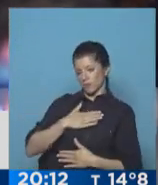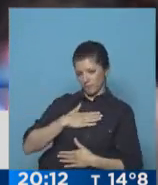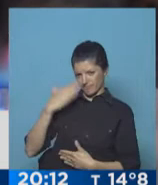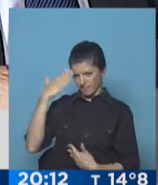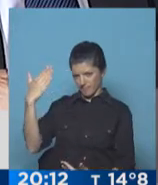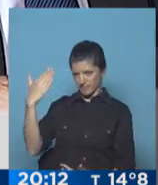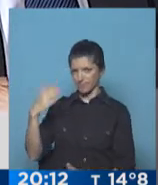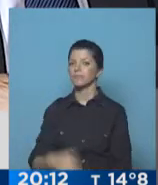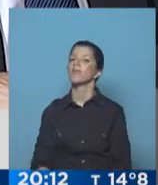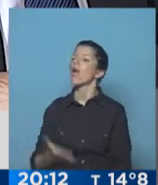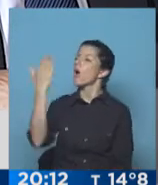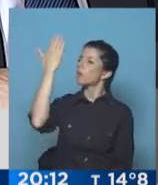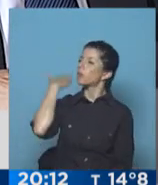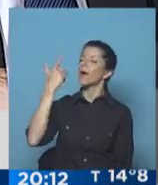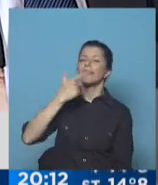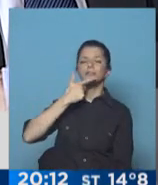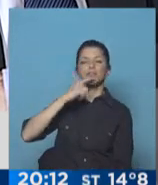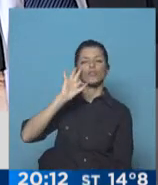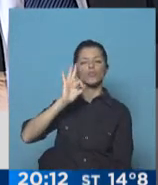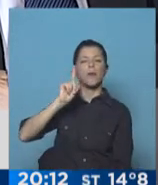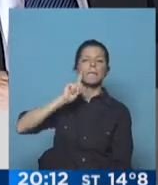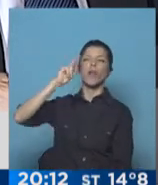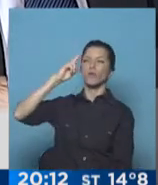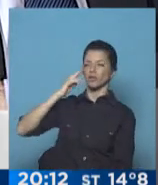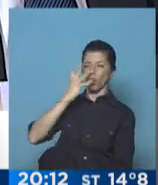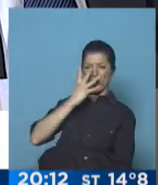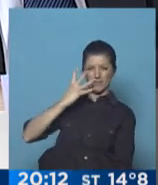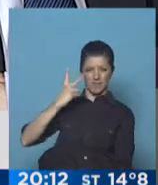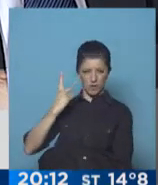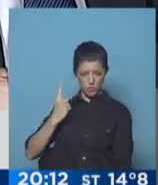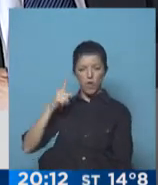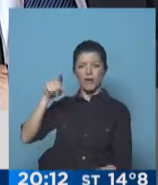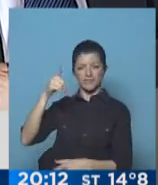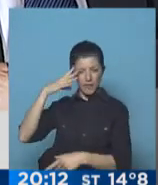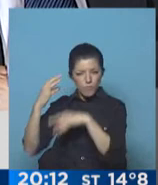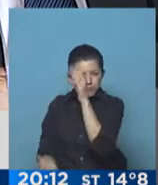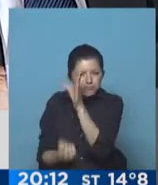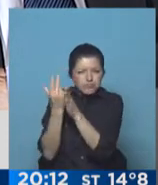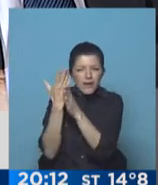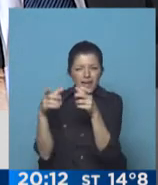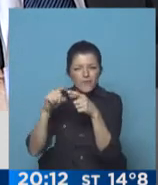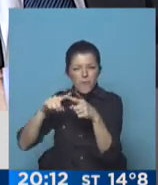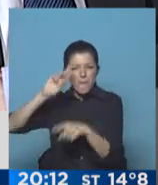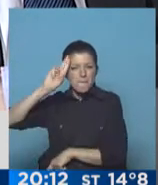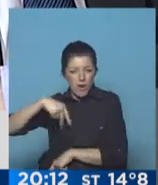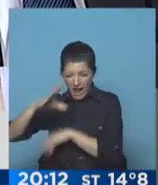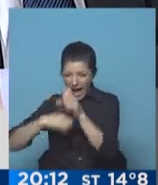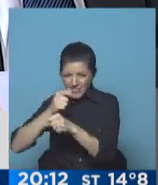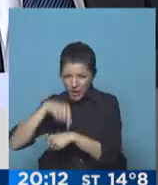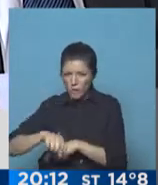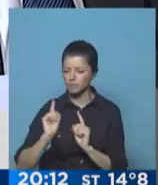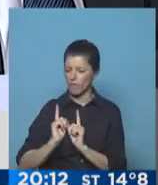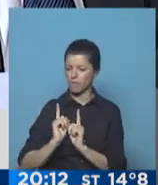Aquel 17 de octubre de 1945 nació el peronismo para seguir hasta el día de hoy siendo la expresión